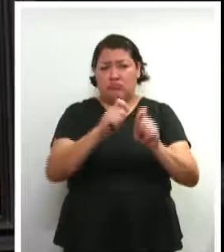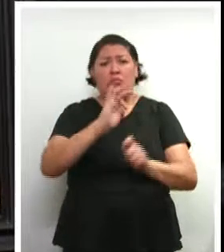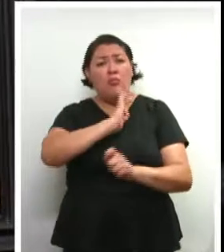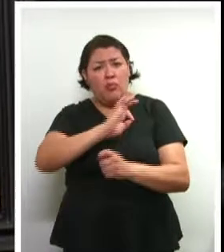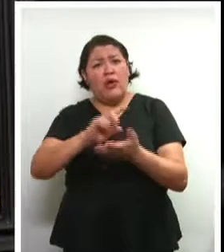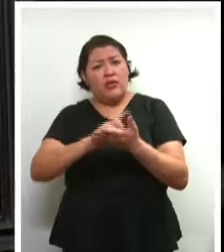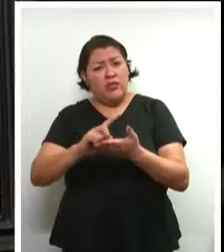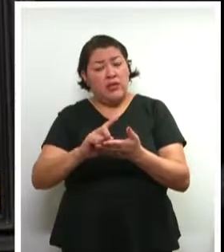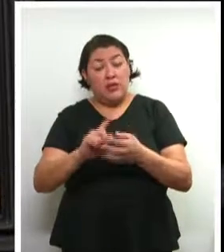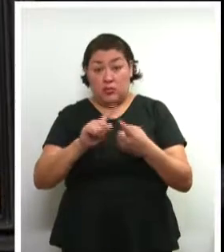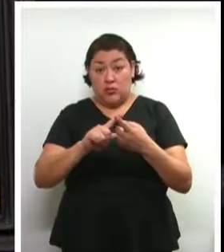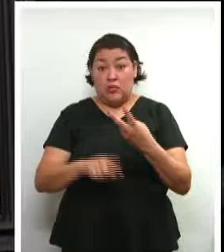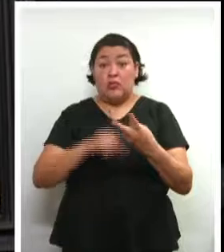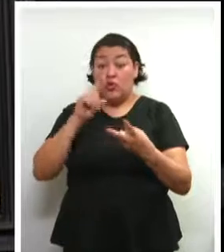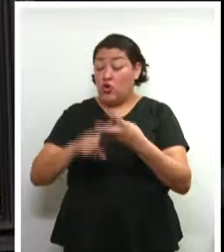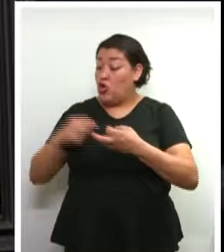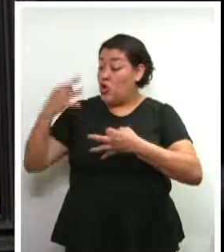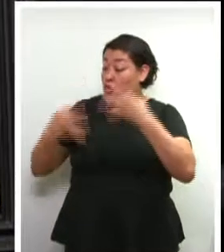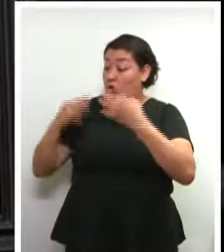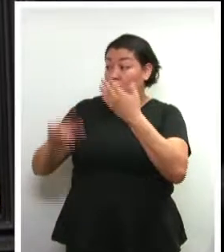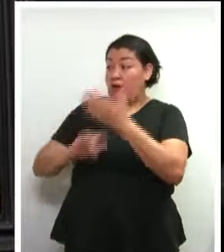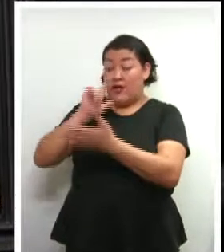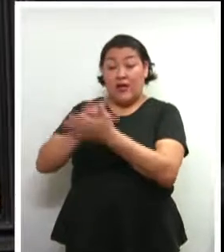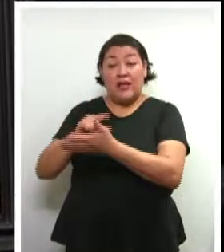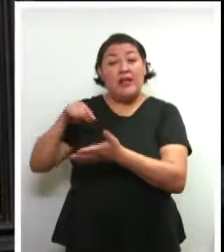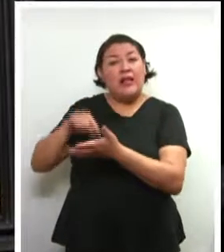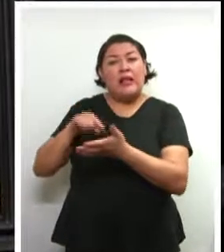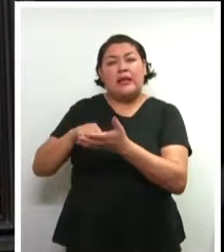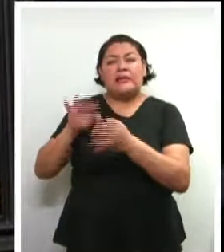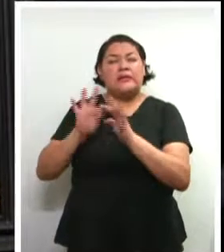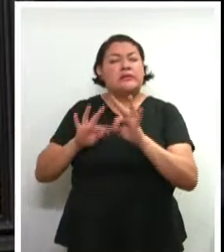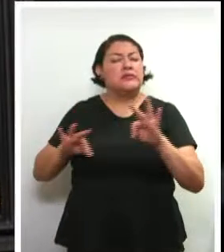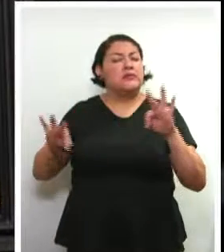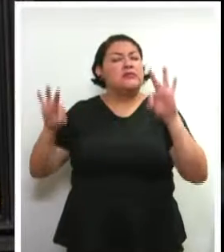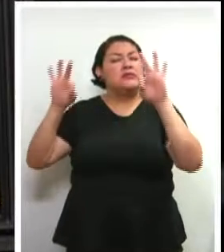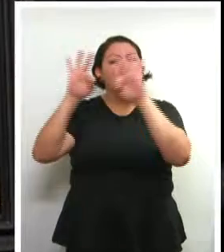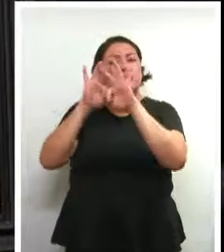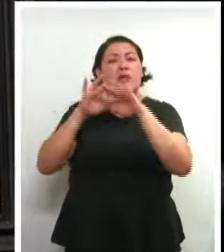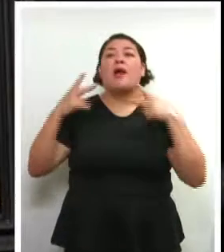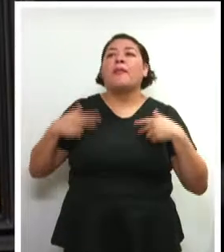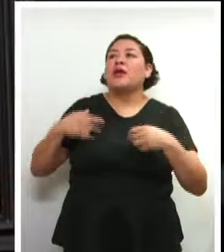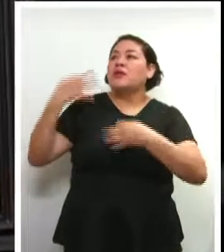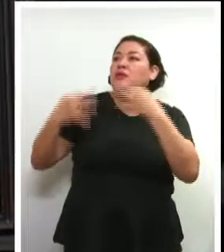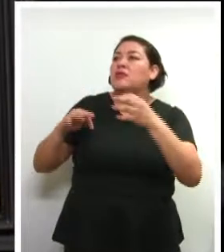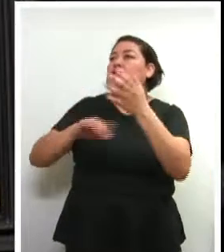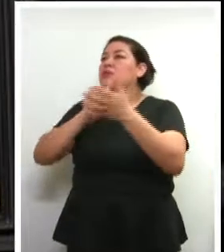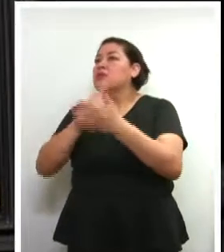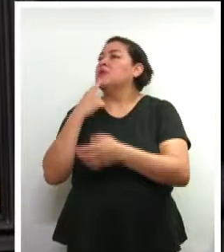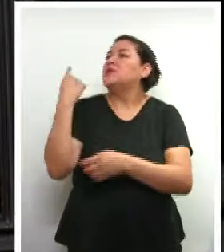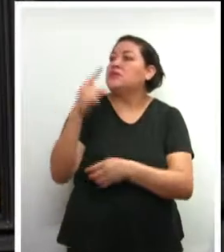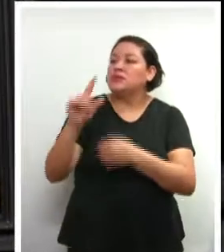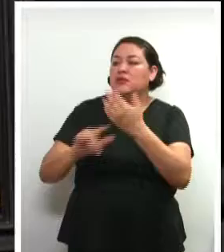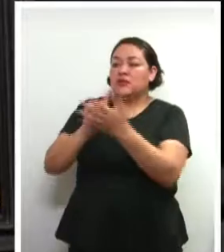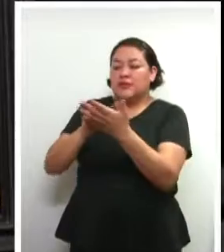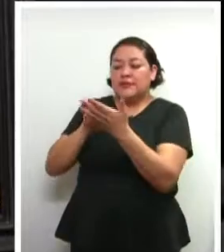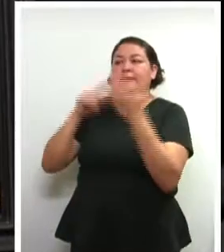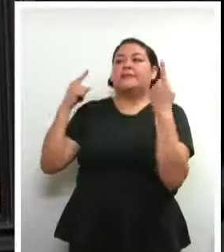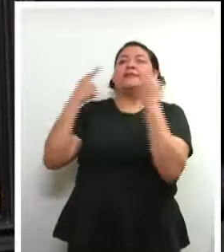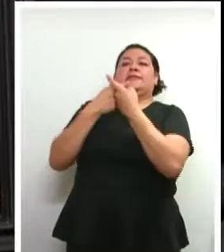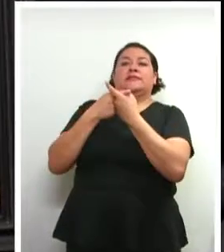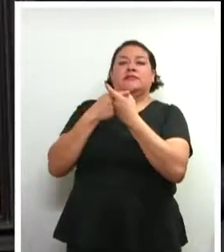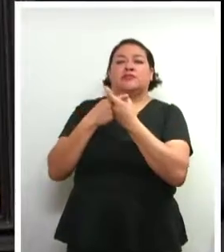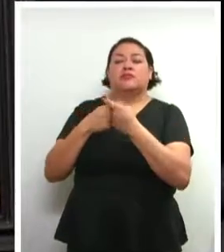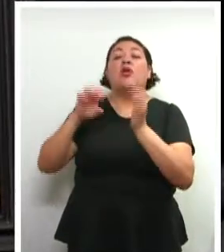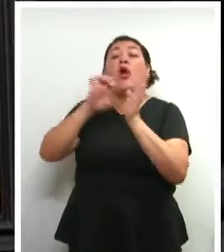La acreditación del interés jurídico es uno de los aspectos más complicados cuando promovemos a nivel judicial. Por lo que hace esta garantía,